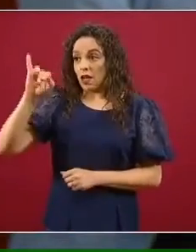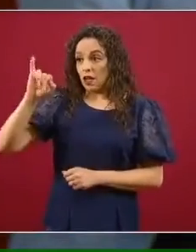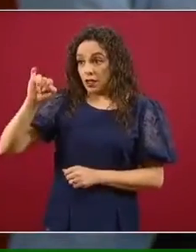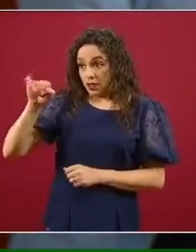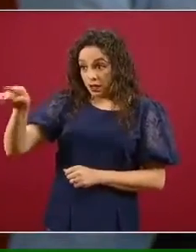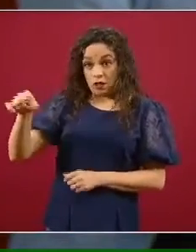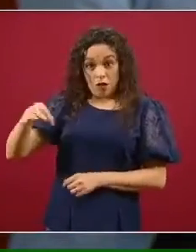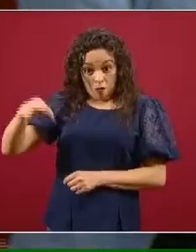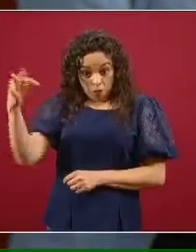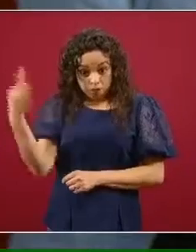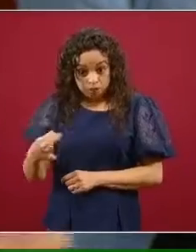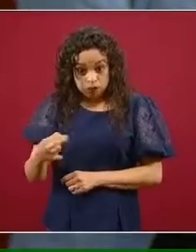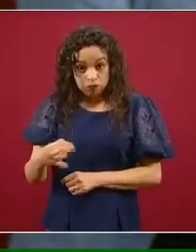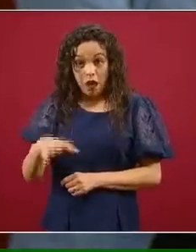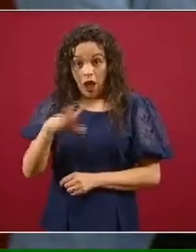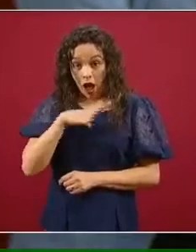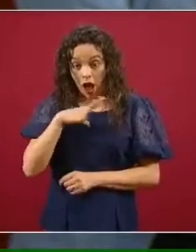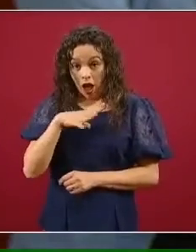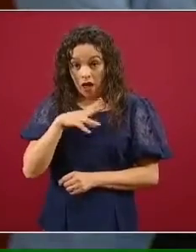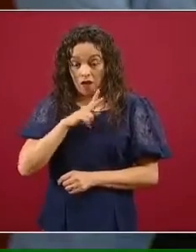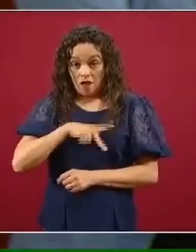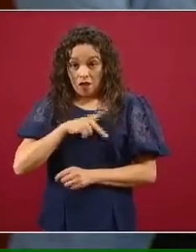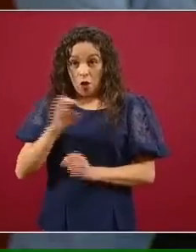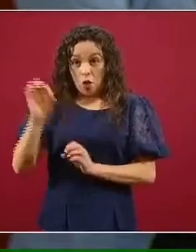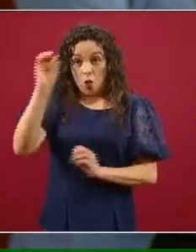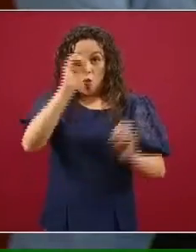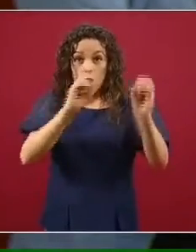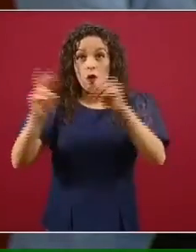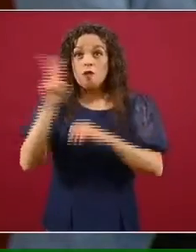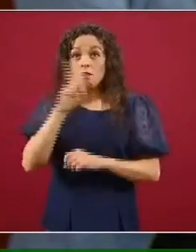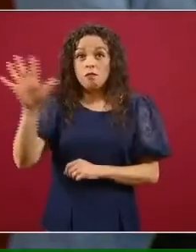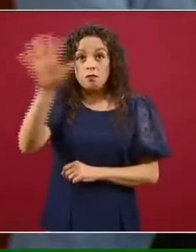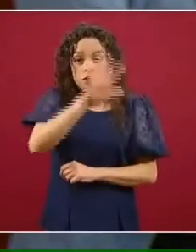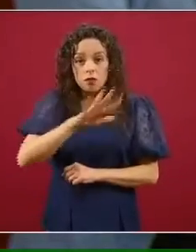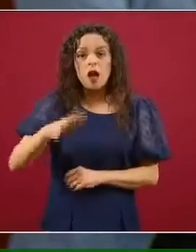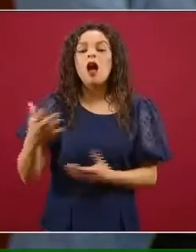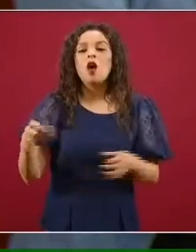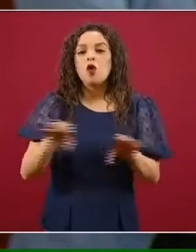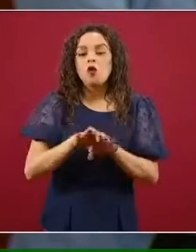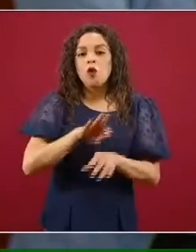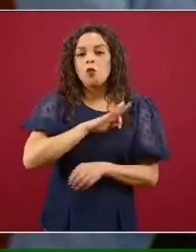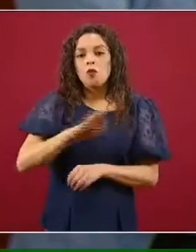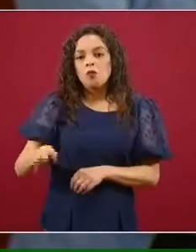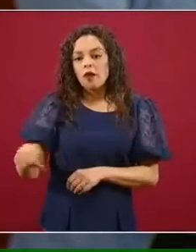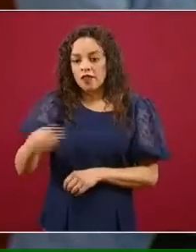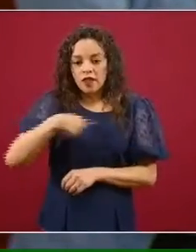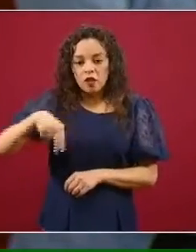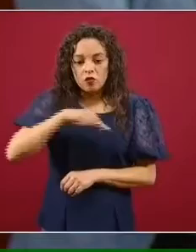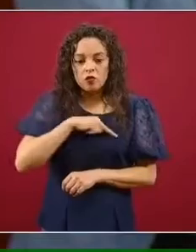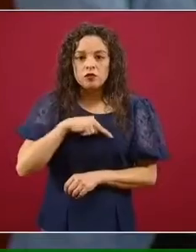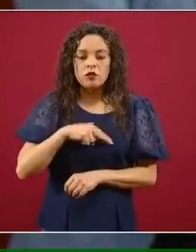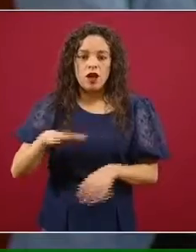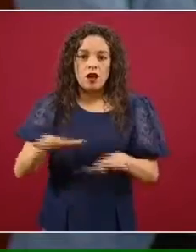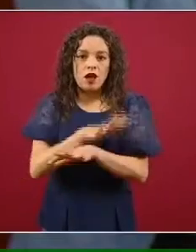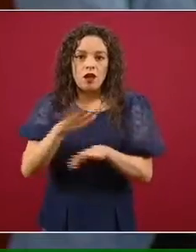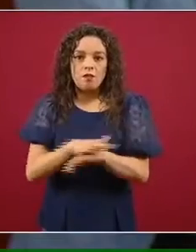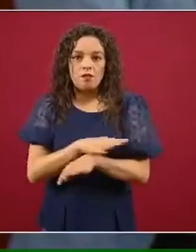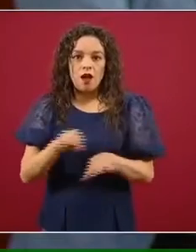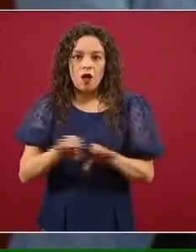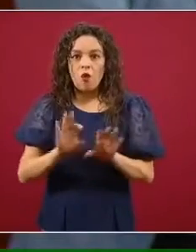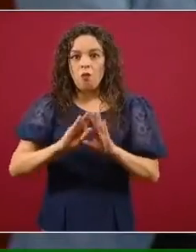a confirmarse. Y aprovechando el tema de los medicamentos, ha habido